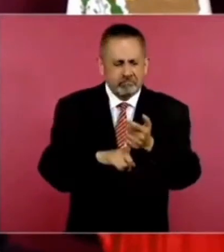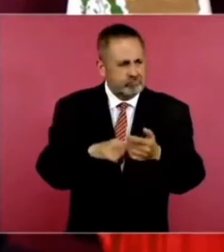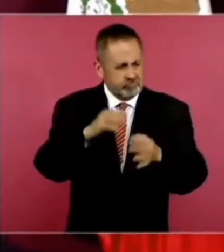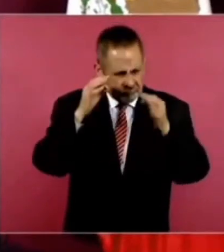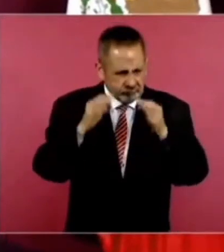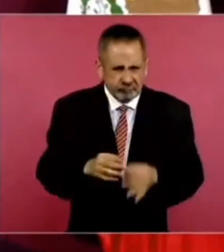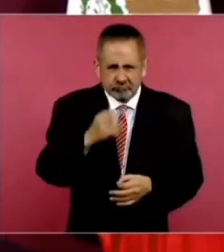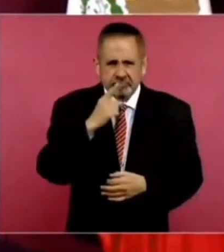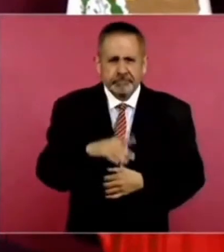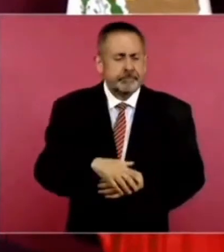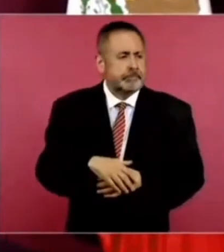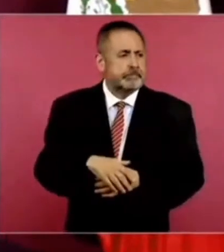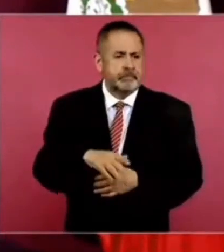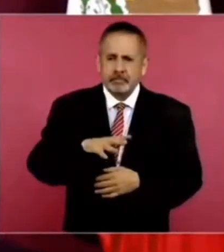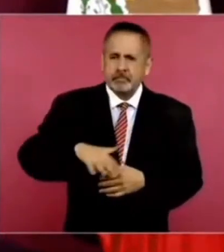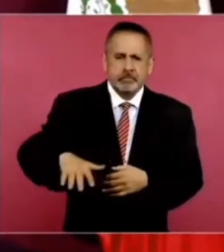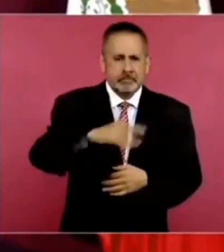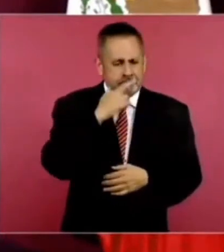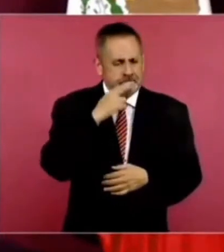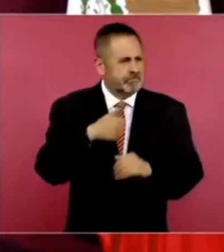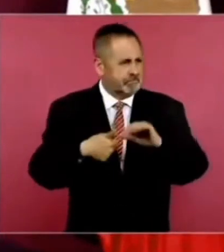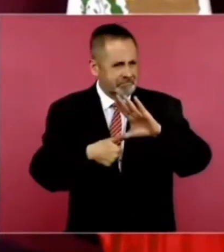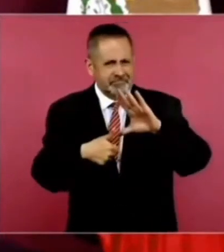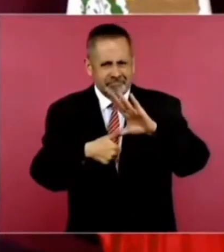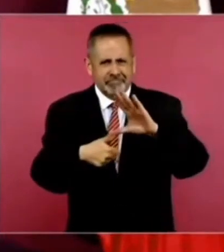en América del Norte